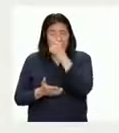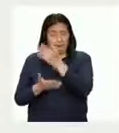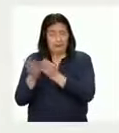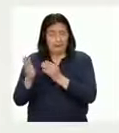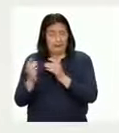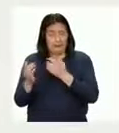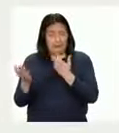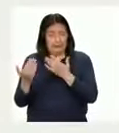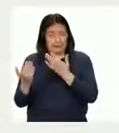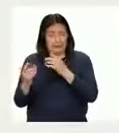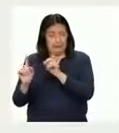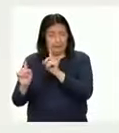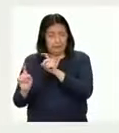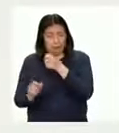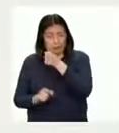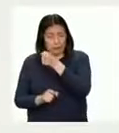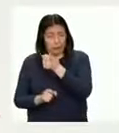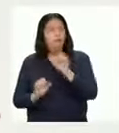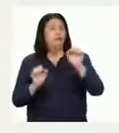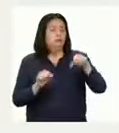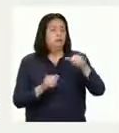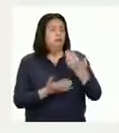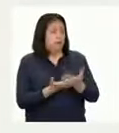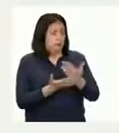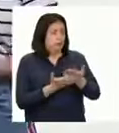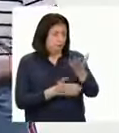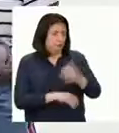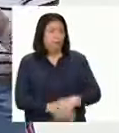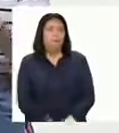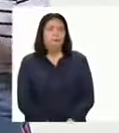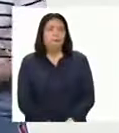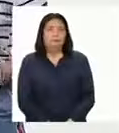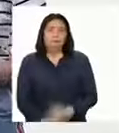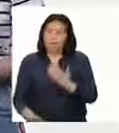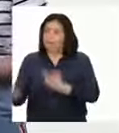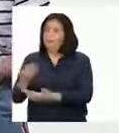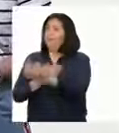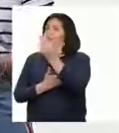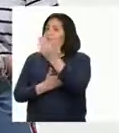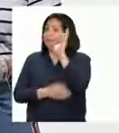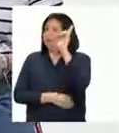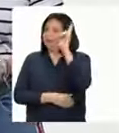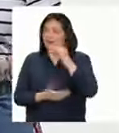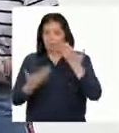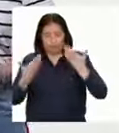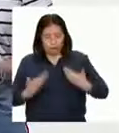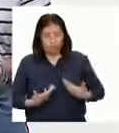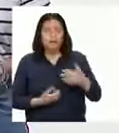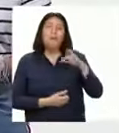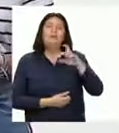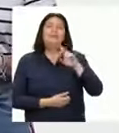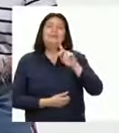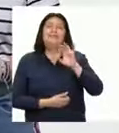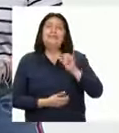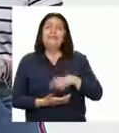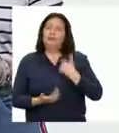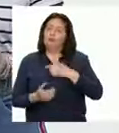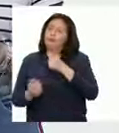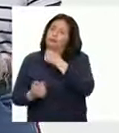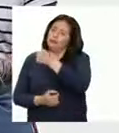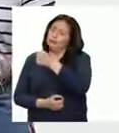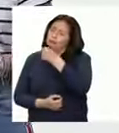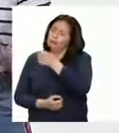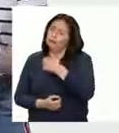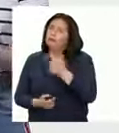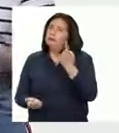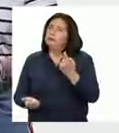entrevista? ¡Claro que sí! ¡Probemos! Buenos días, profesora. Mi nombre es Patricia Barreto y voy a entrevistarla